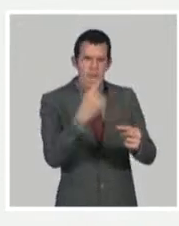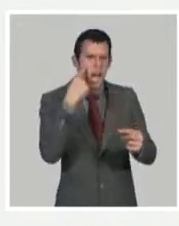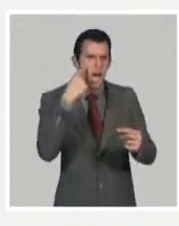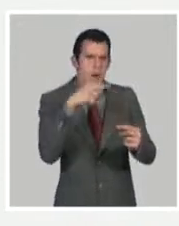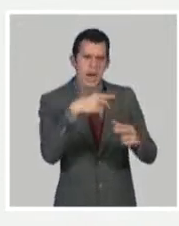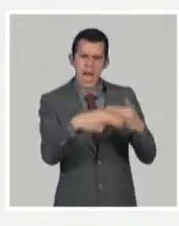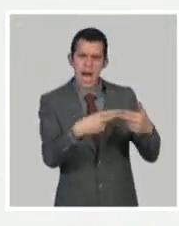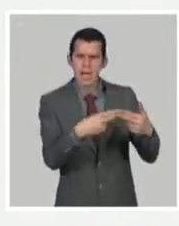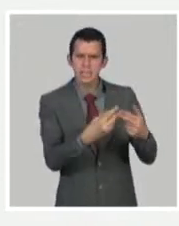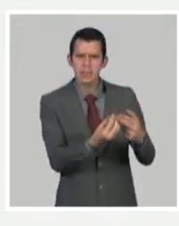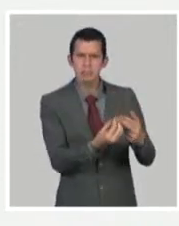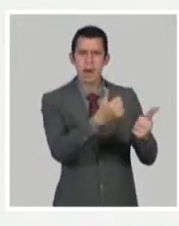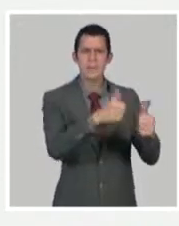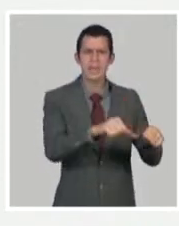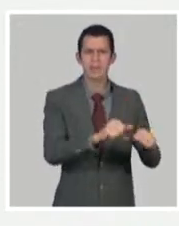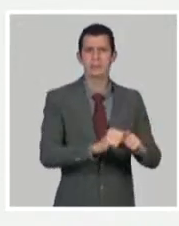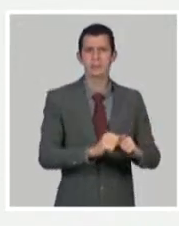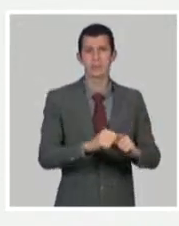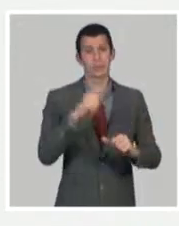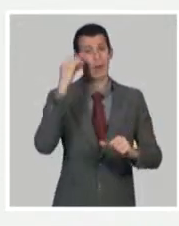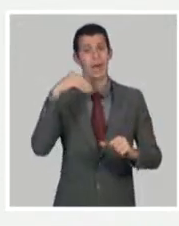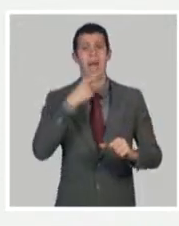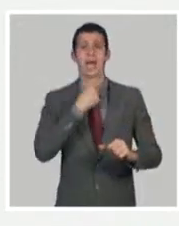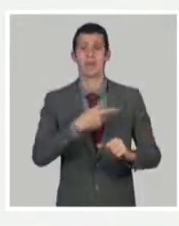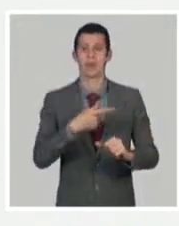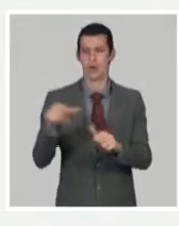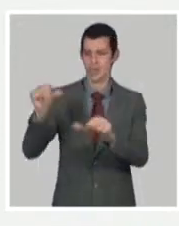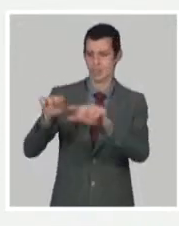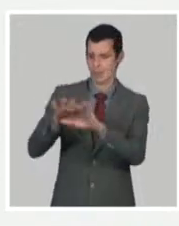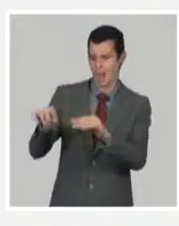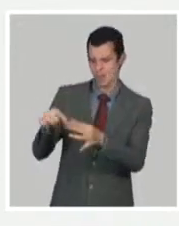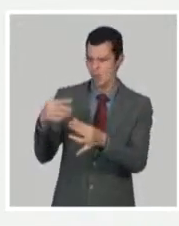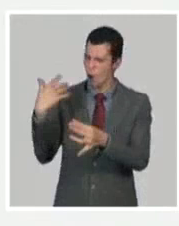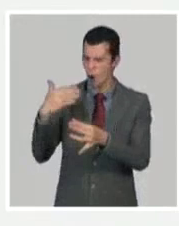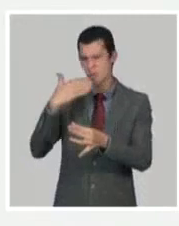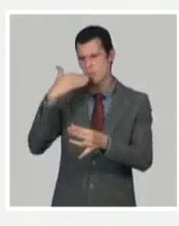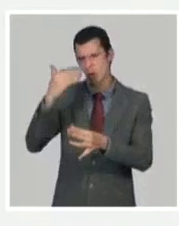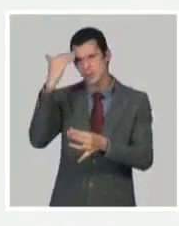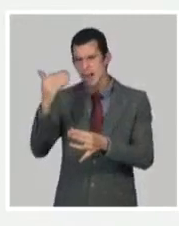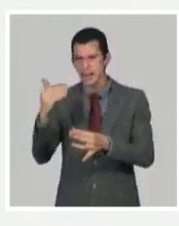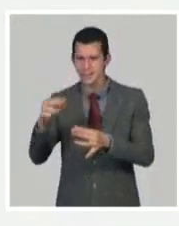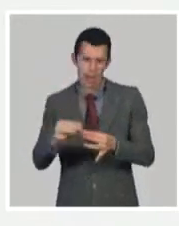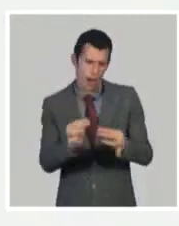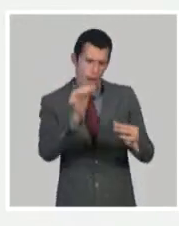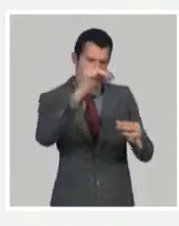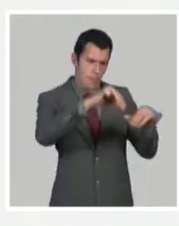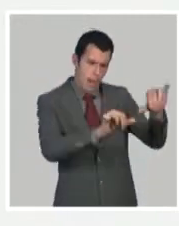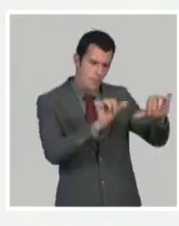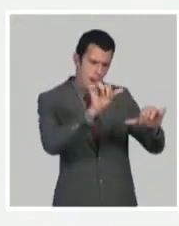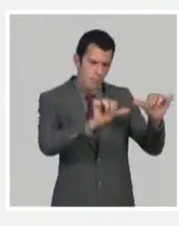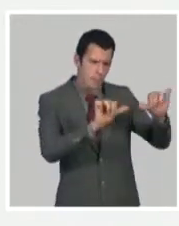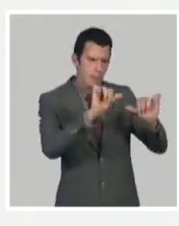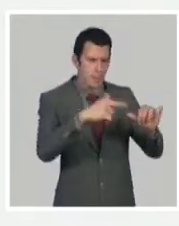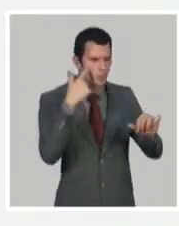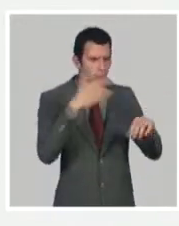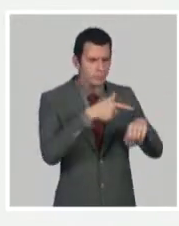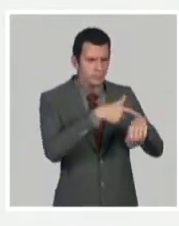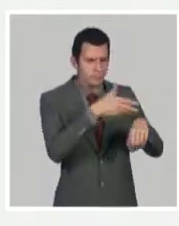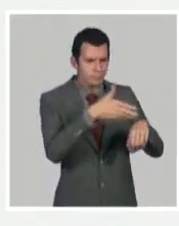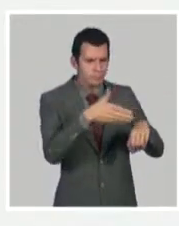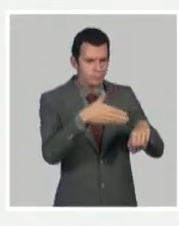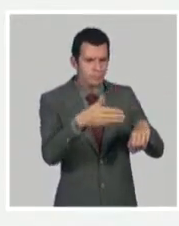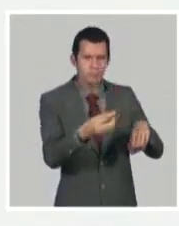siempre la célula crece, no siempre la proteína se expresa, no siempre la proteína se expresa en las condiciones que se tiene que expresar para tener